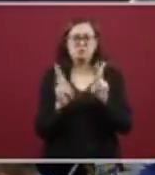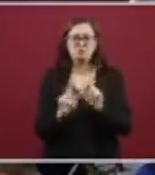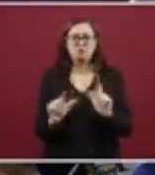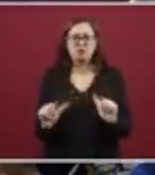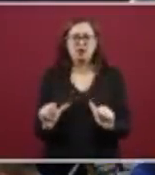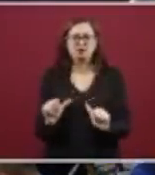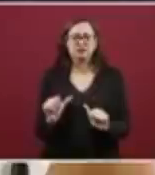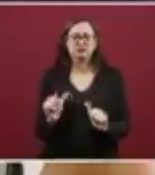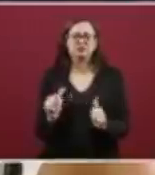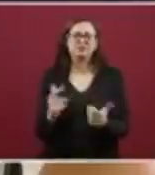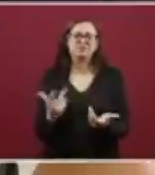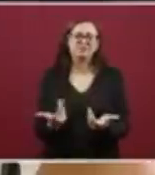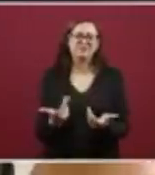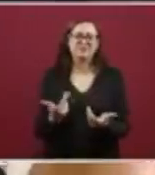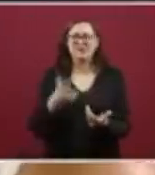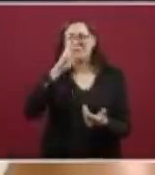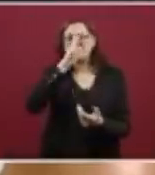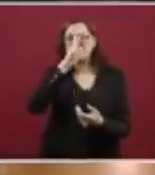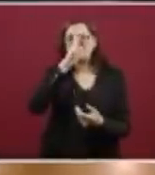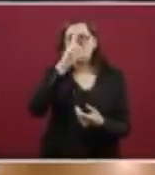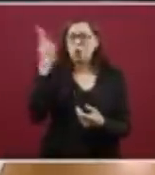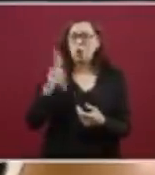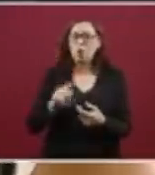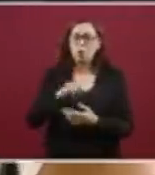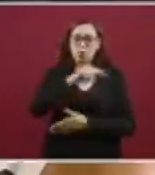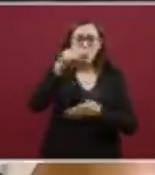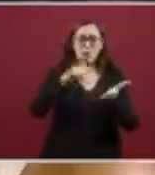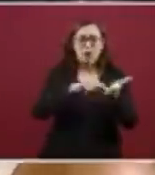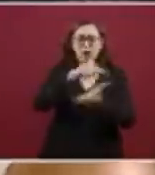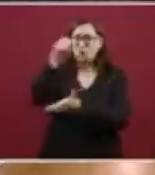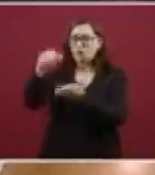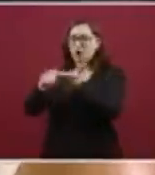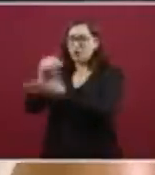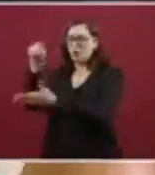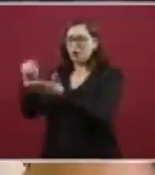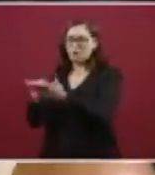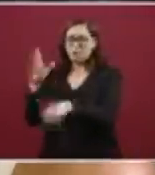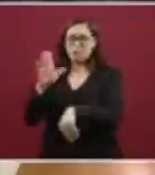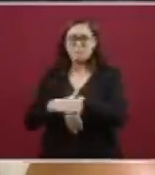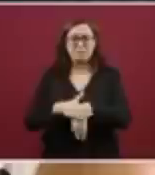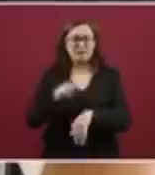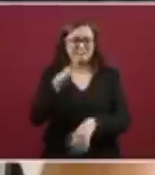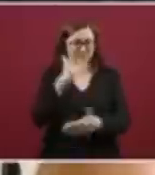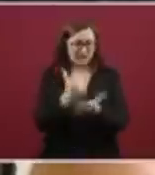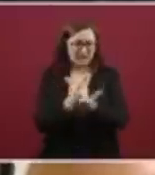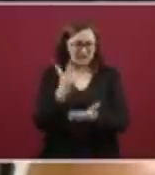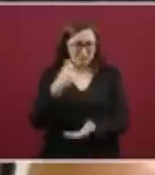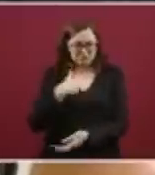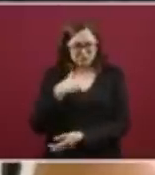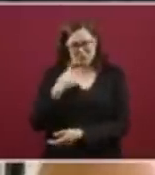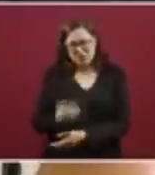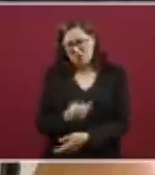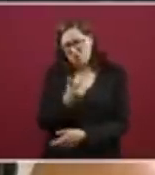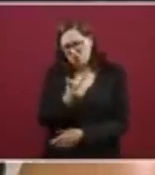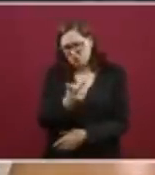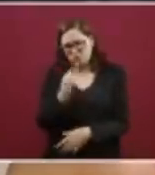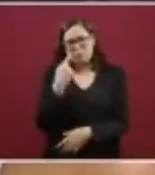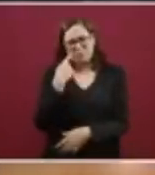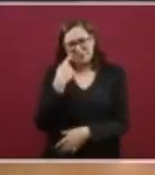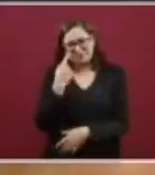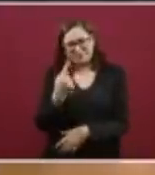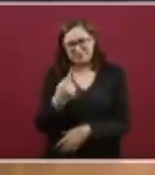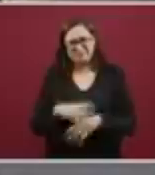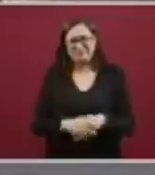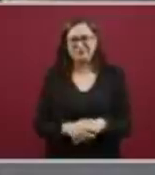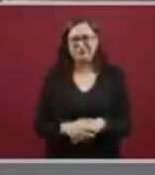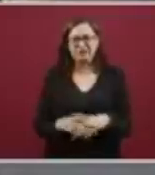lugares pues, donde las cosas están más graves. ¿Por qué razón? Porque pues la gente se